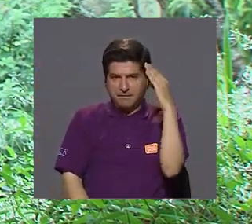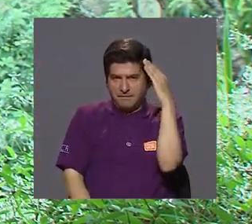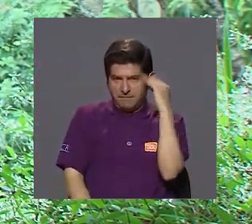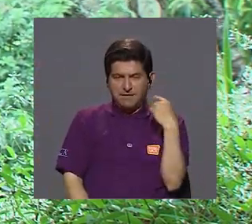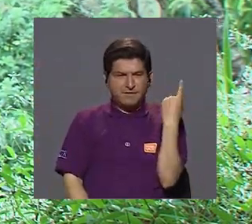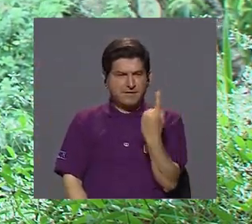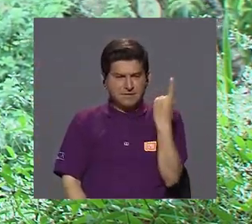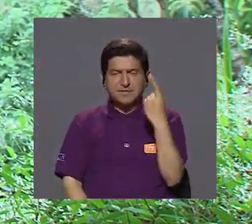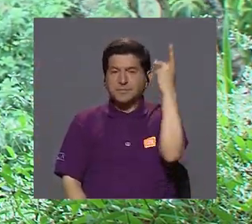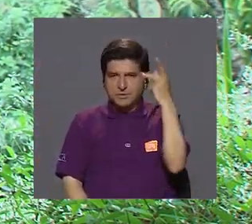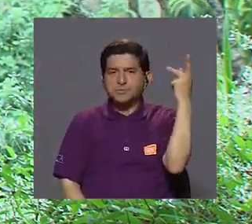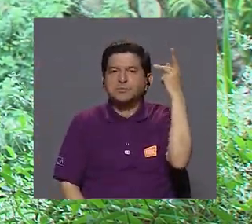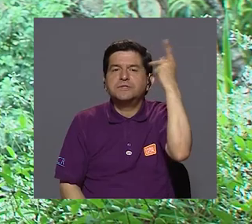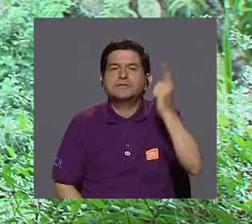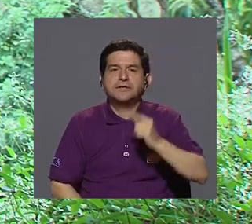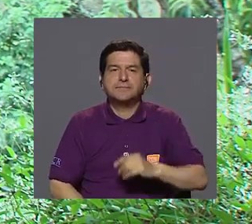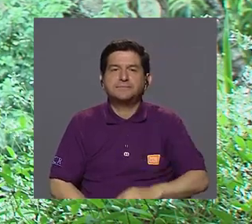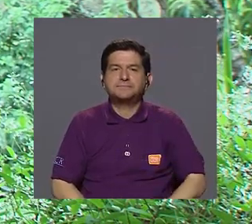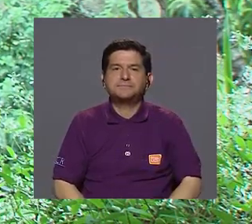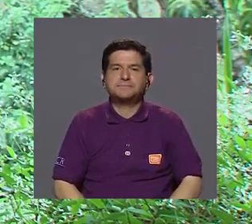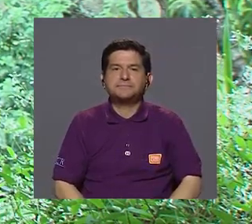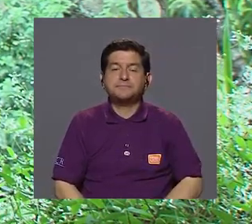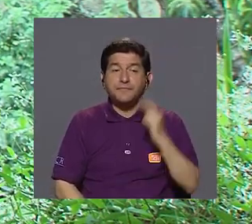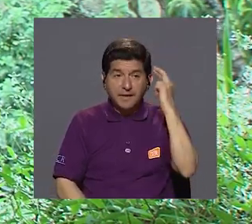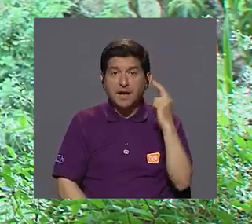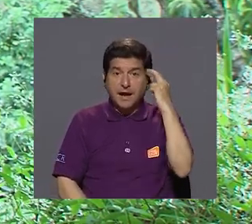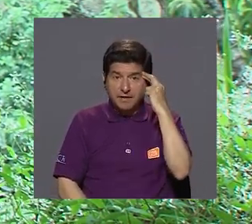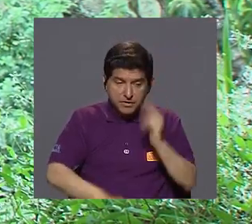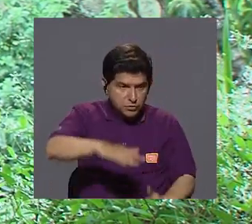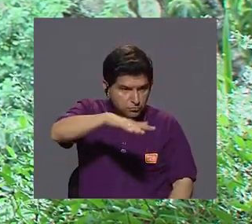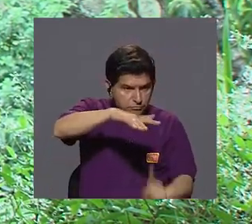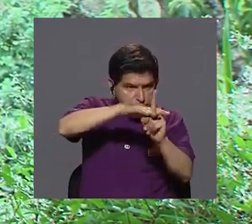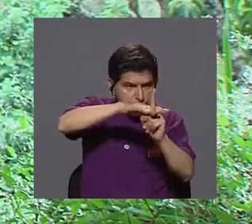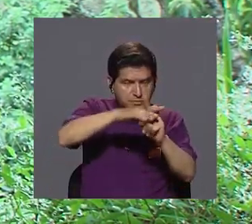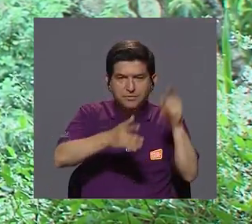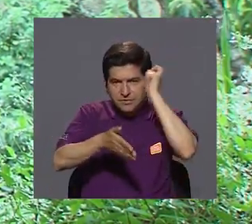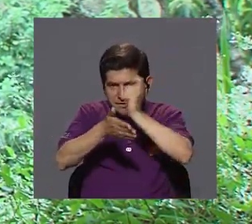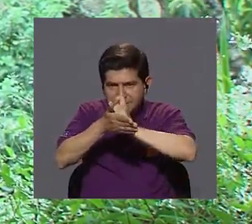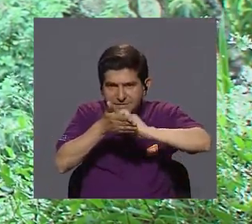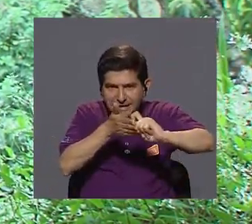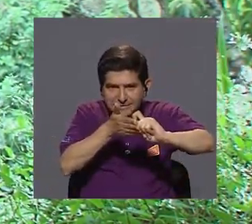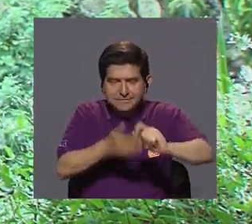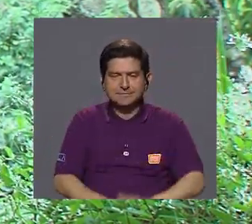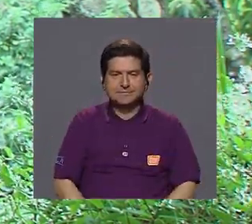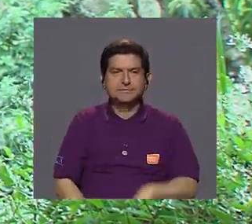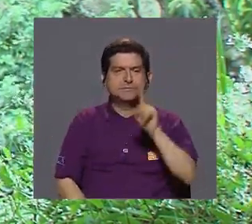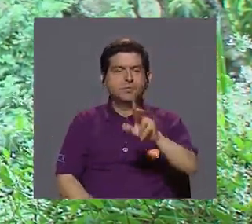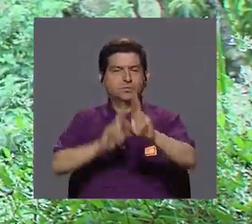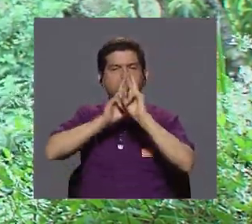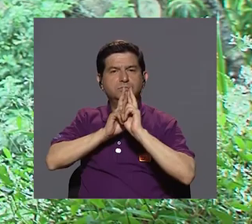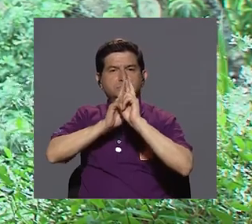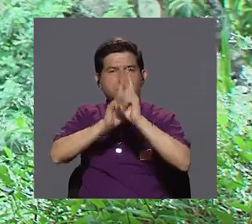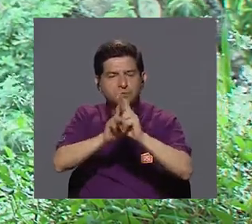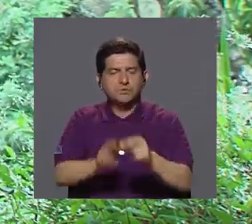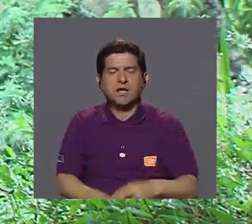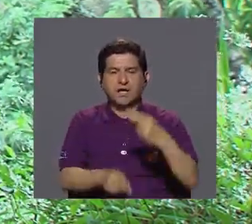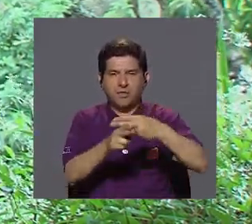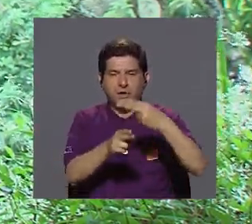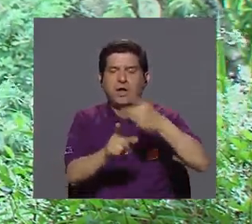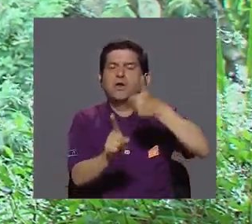entonces esa experiencia termina siempre siendo política. Y entonces a raíz de eso surge la tesis como el gran, digamos, como uno